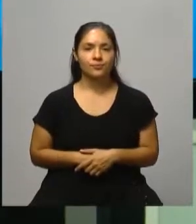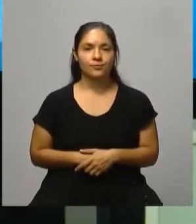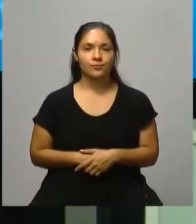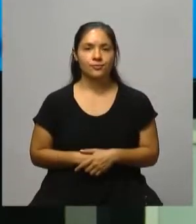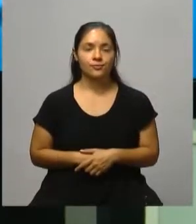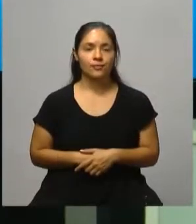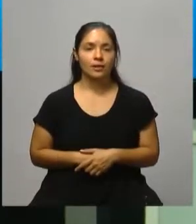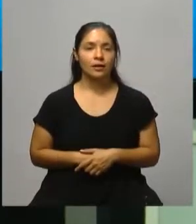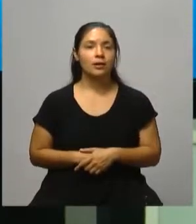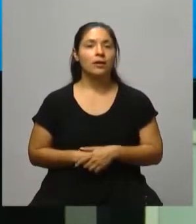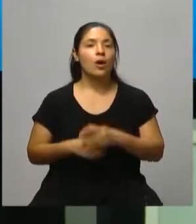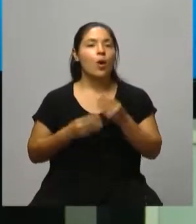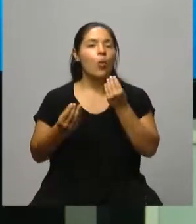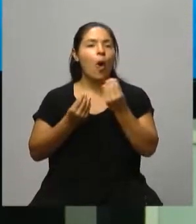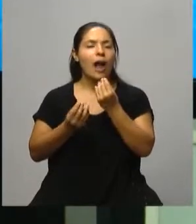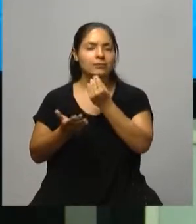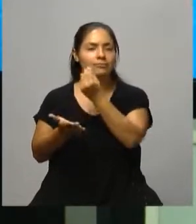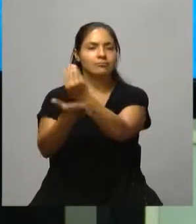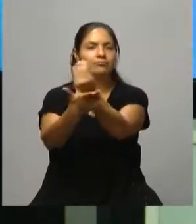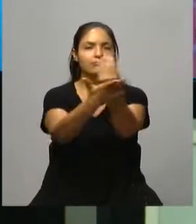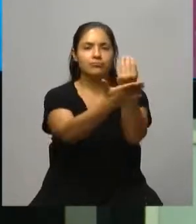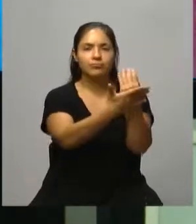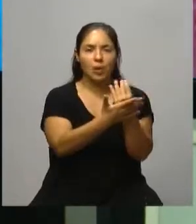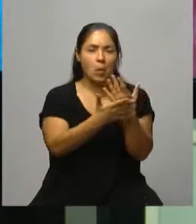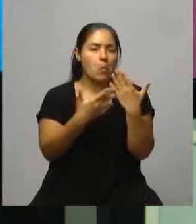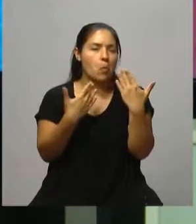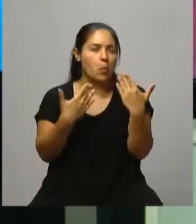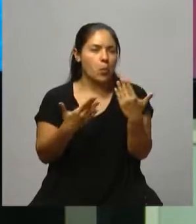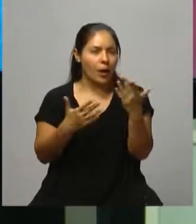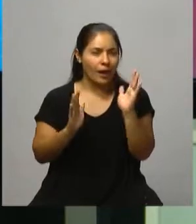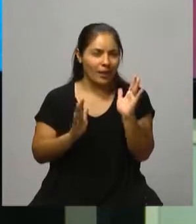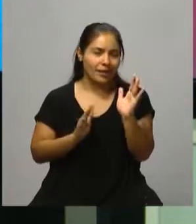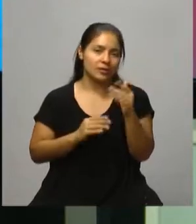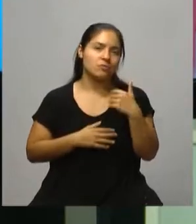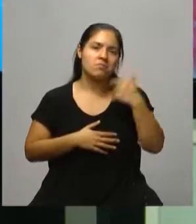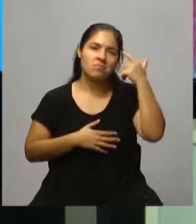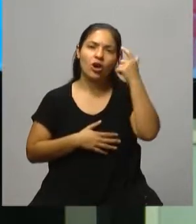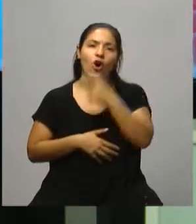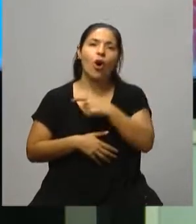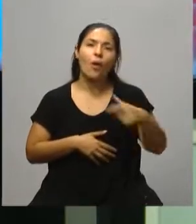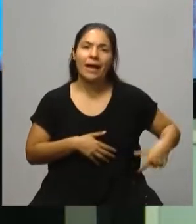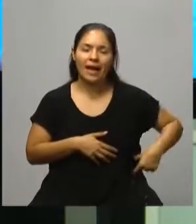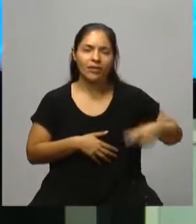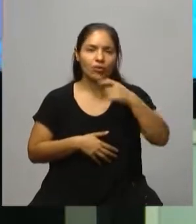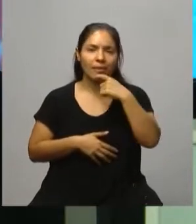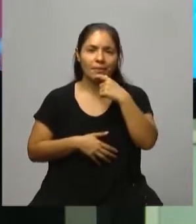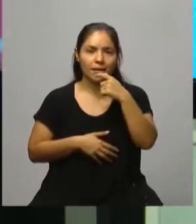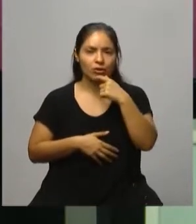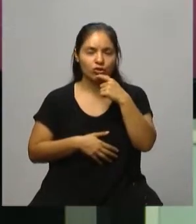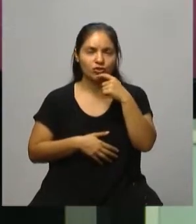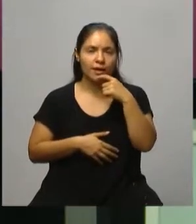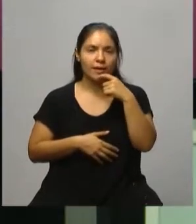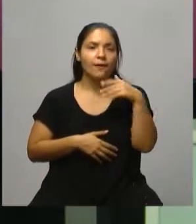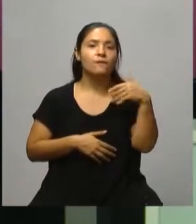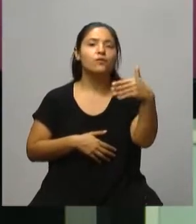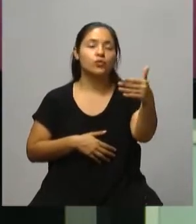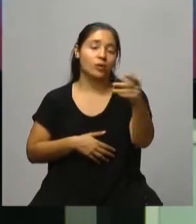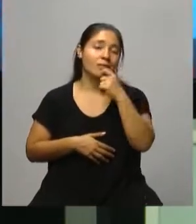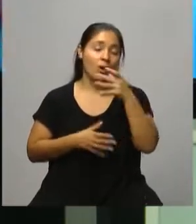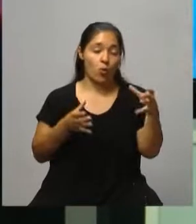en donde a la provincia de Mendoza no se observa el apoyo, sobre todo a la figura del gobernador, obviamente. Entonces